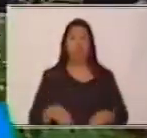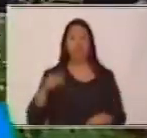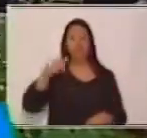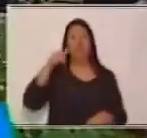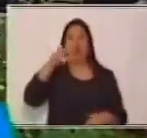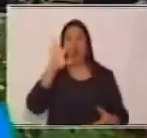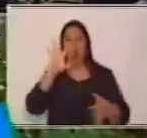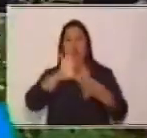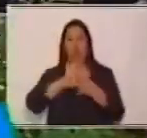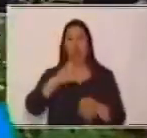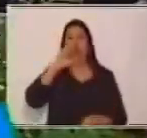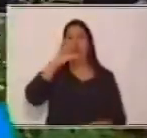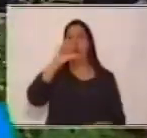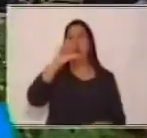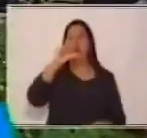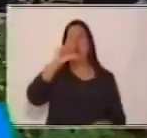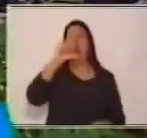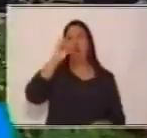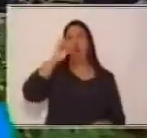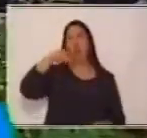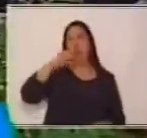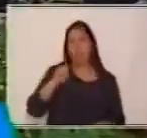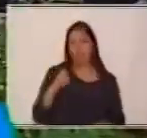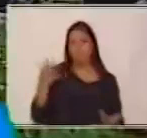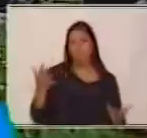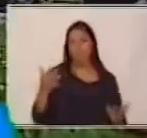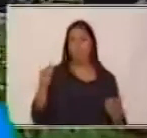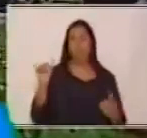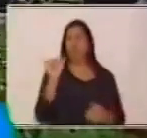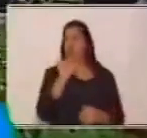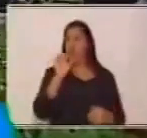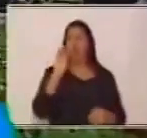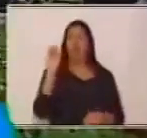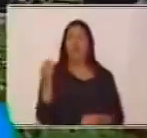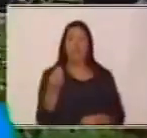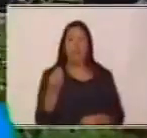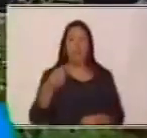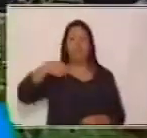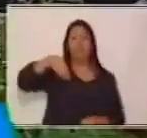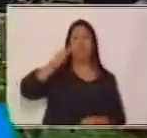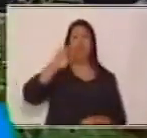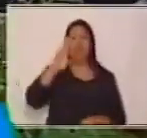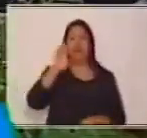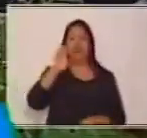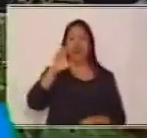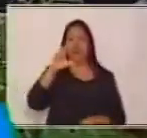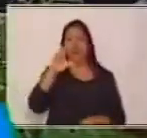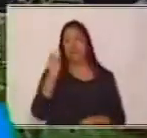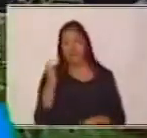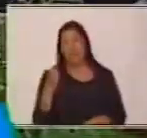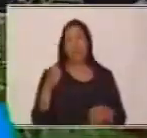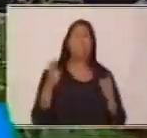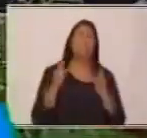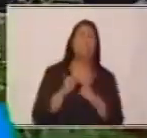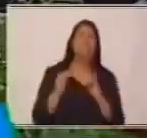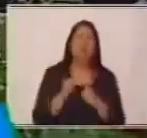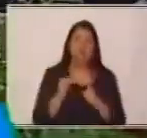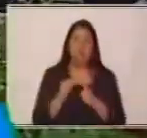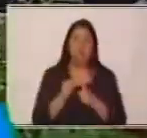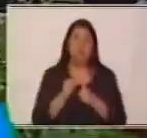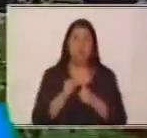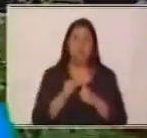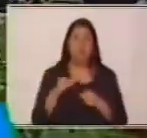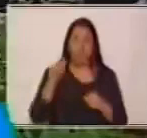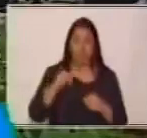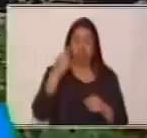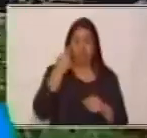conjunciones, como, así como, igual que, parece. Entonces vamos con otro ejemplo para que comprendas